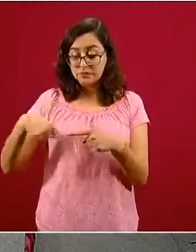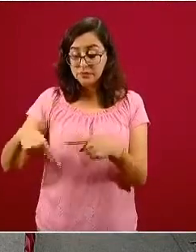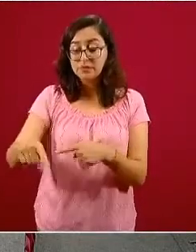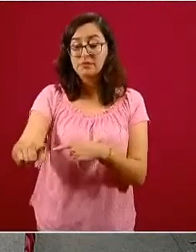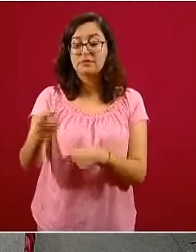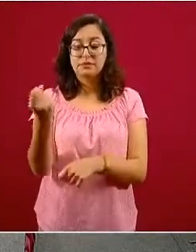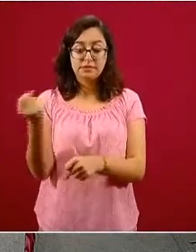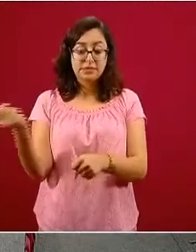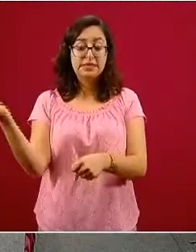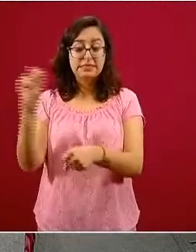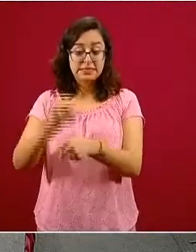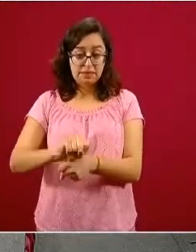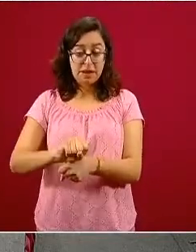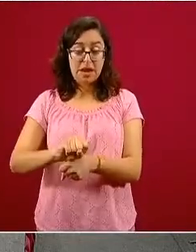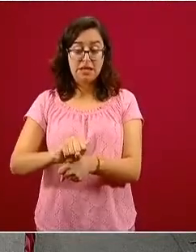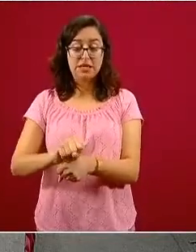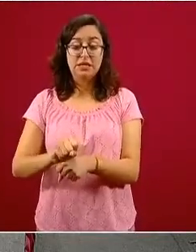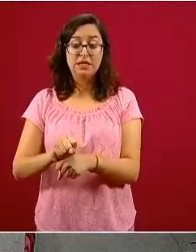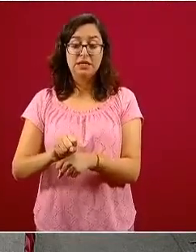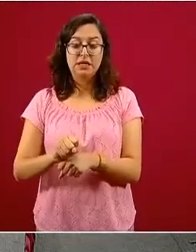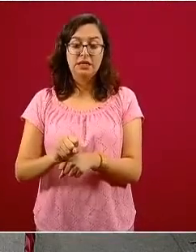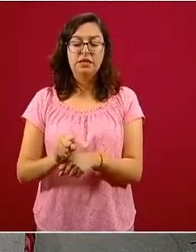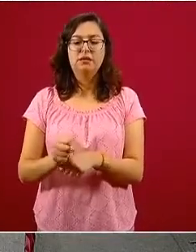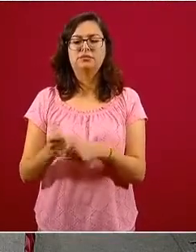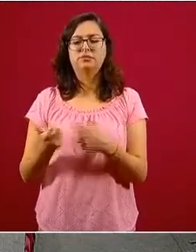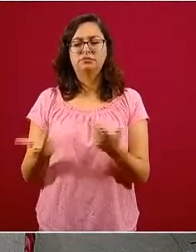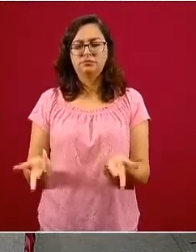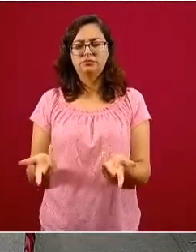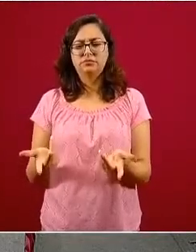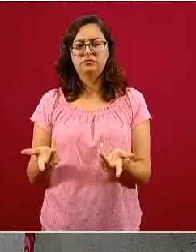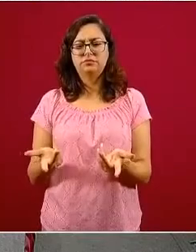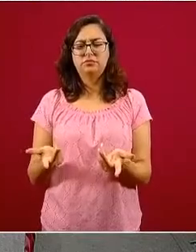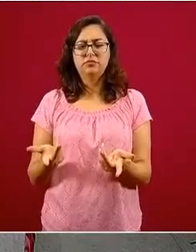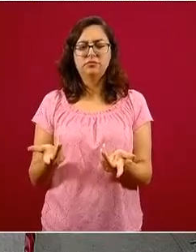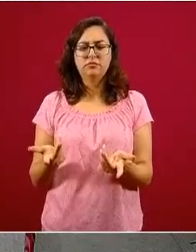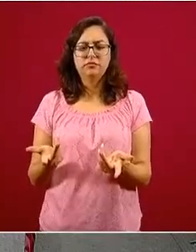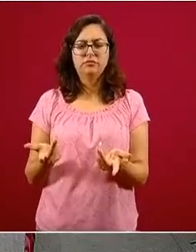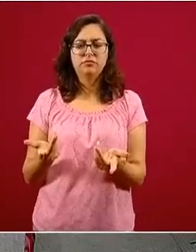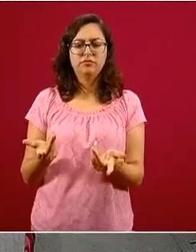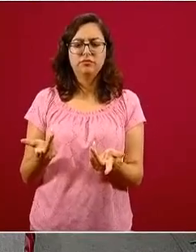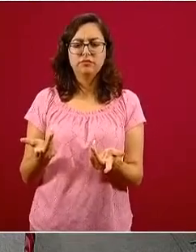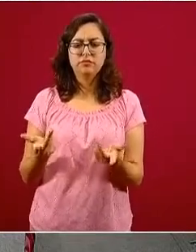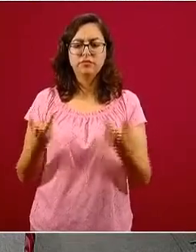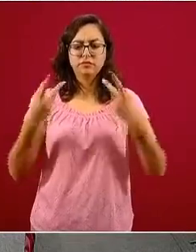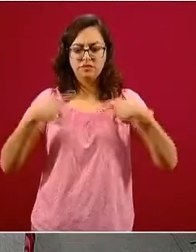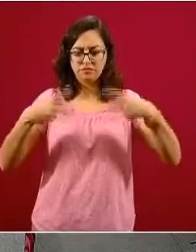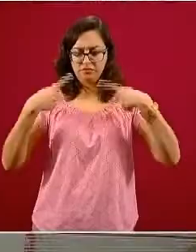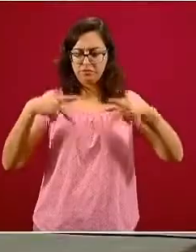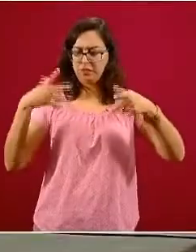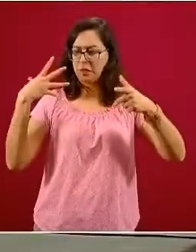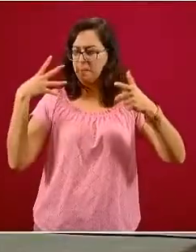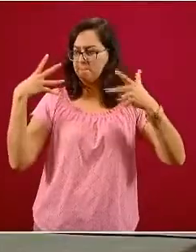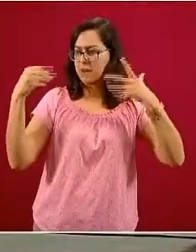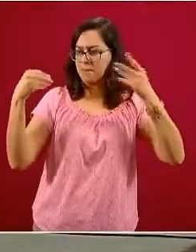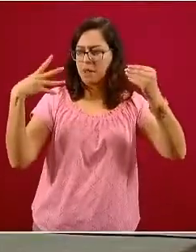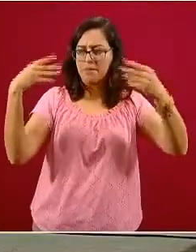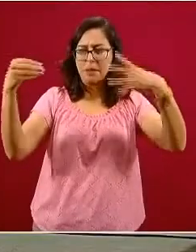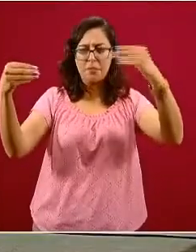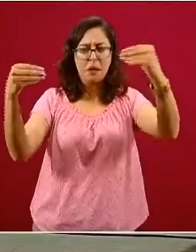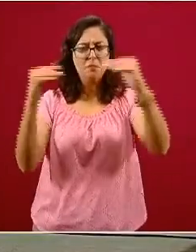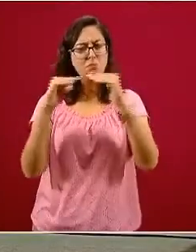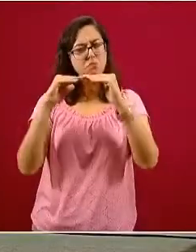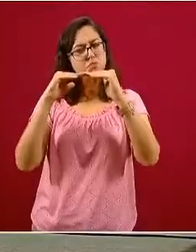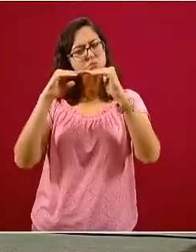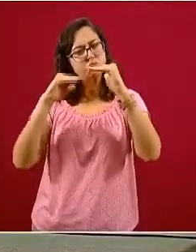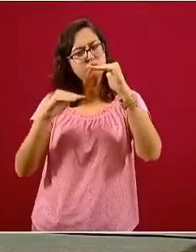semana, hemos visto, en función de eso, hemos visto un descenso en la tasa de contagios, que ayer